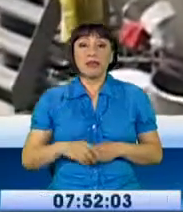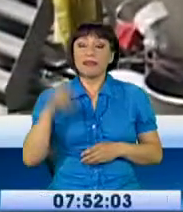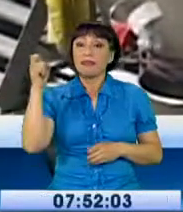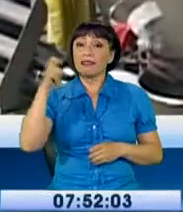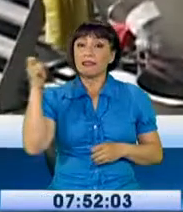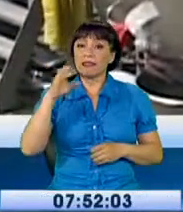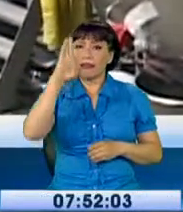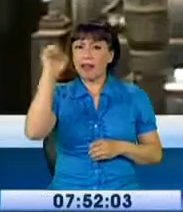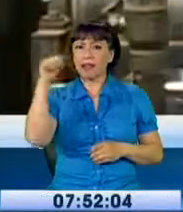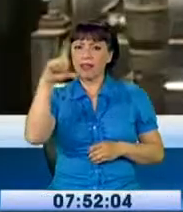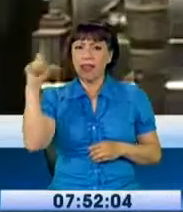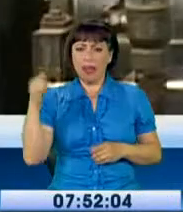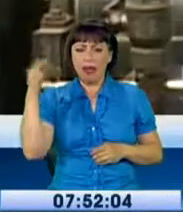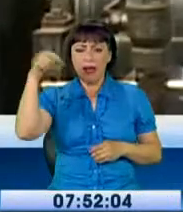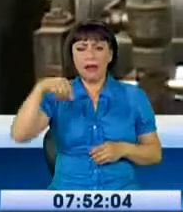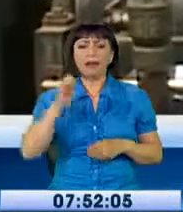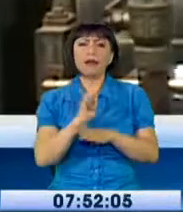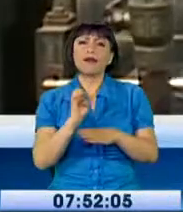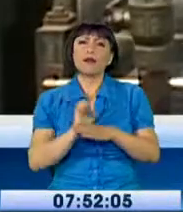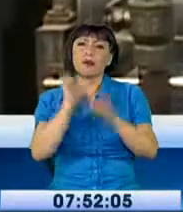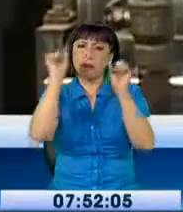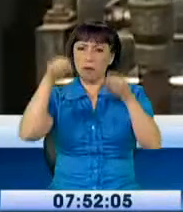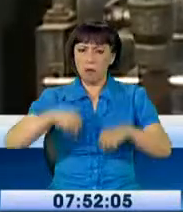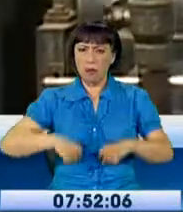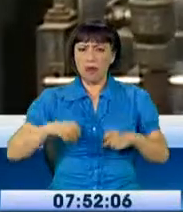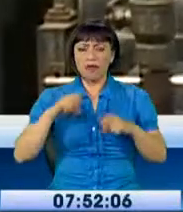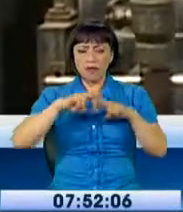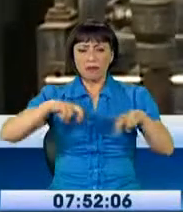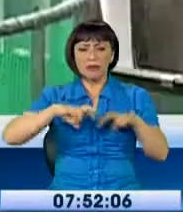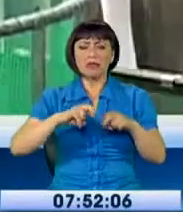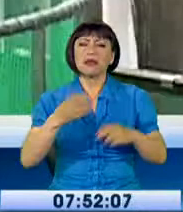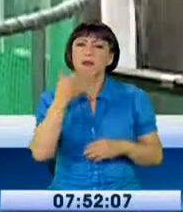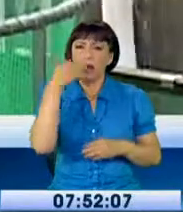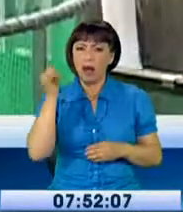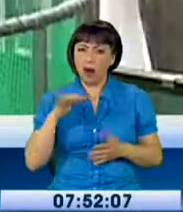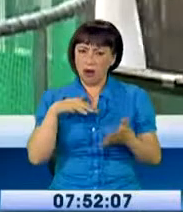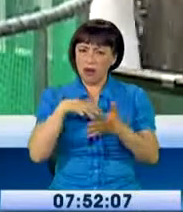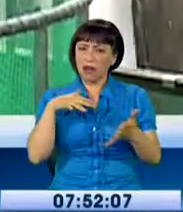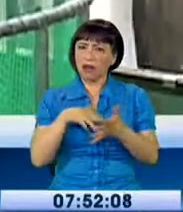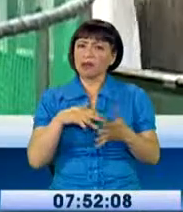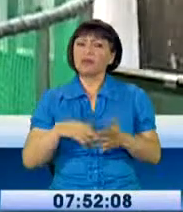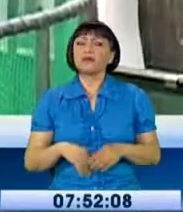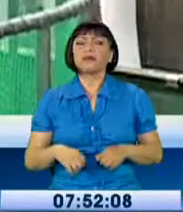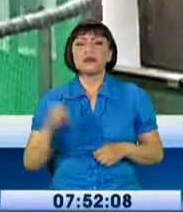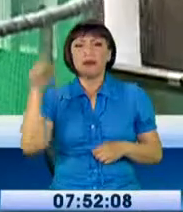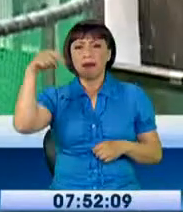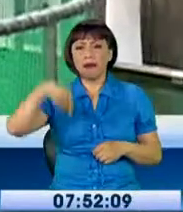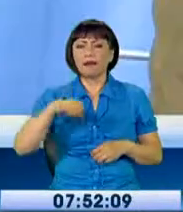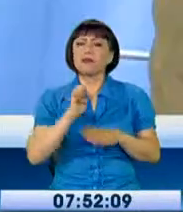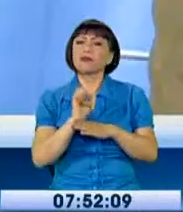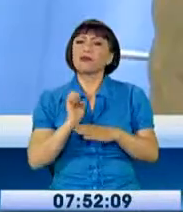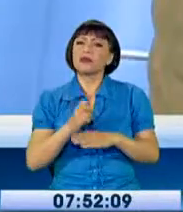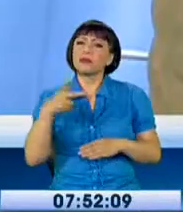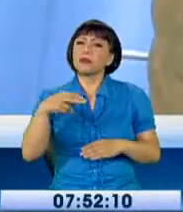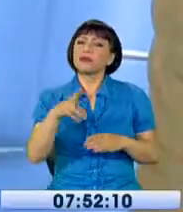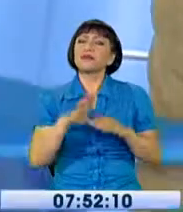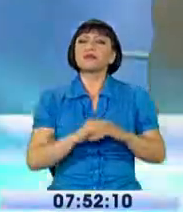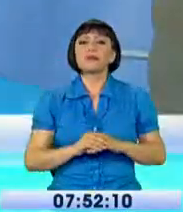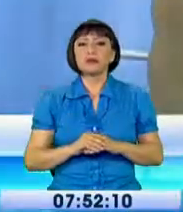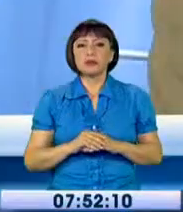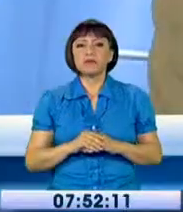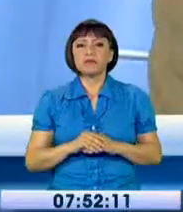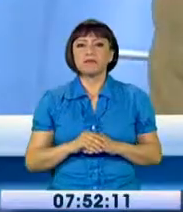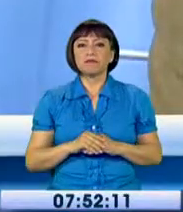en el país y a través del conocimiento se podría sustituir a las importaciones de la cadena productiva de este sector económico. Aumentar nuestras